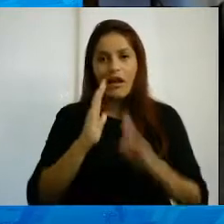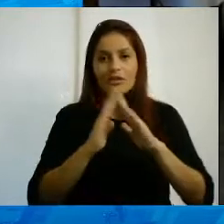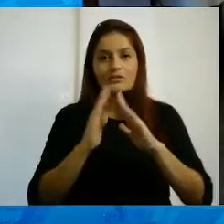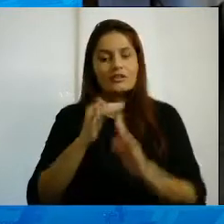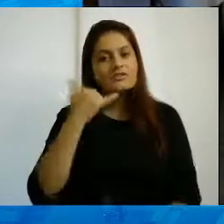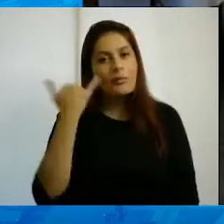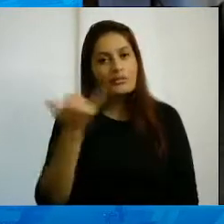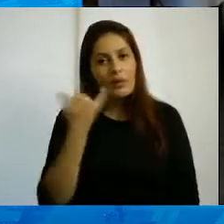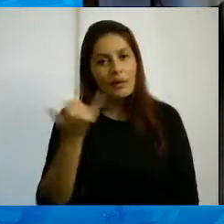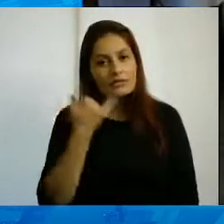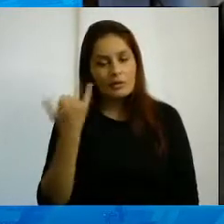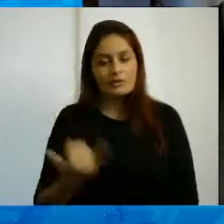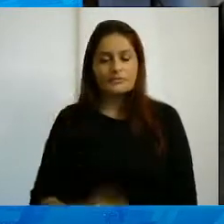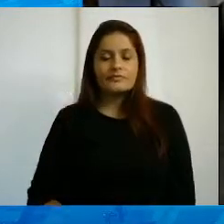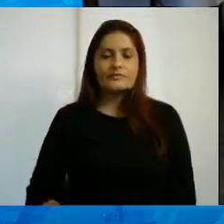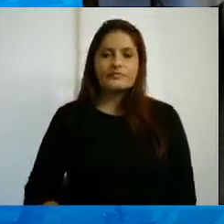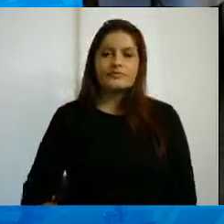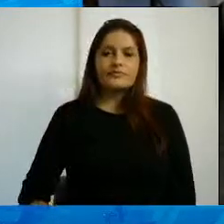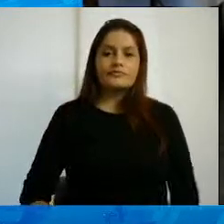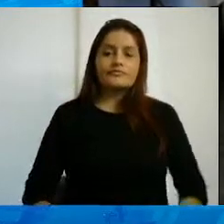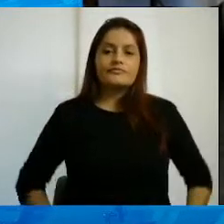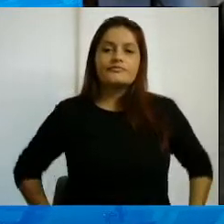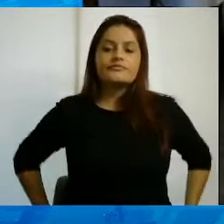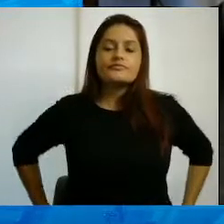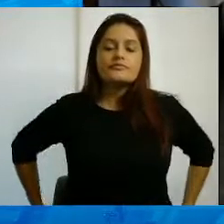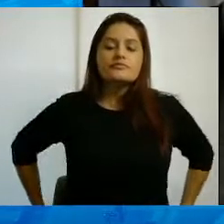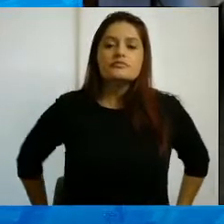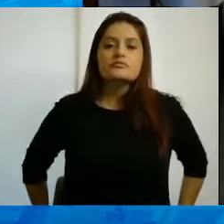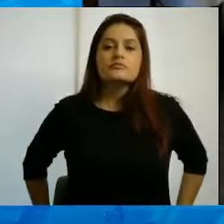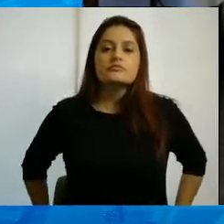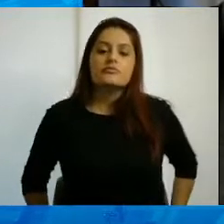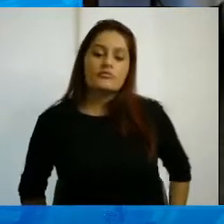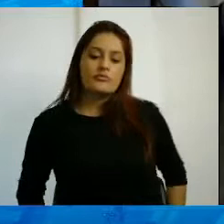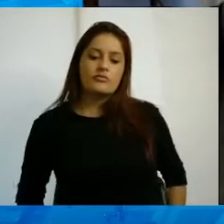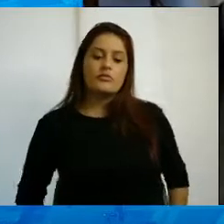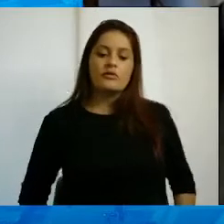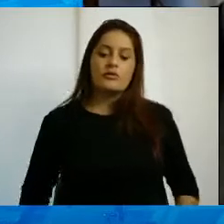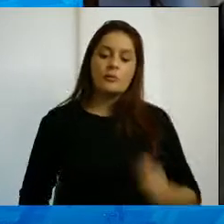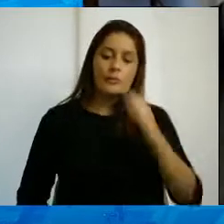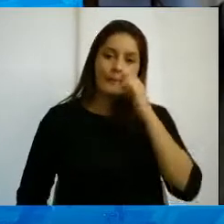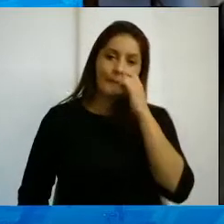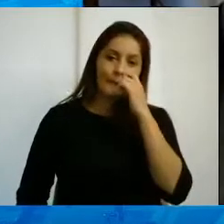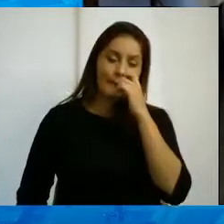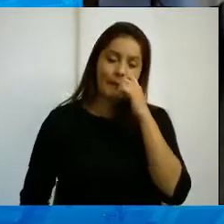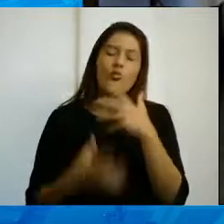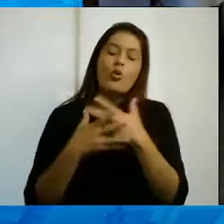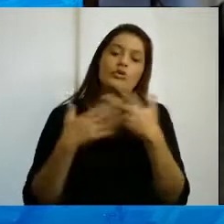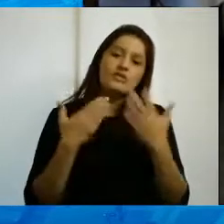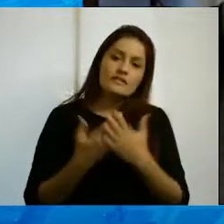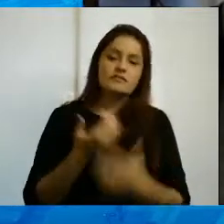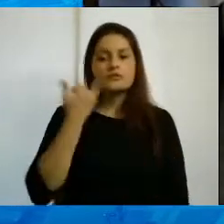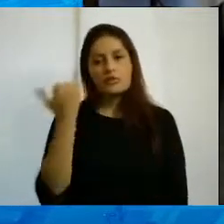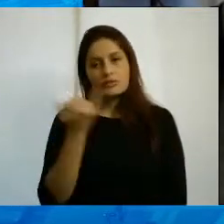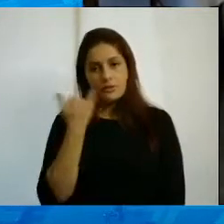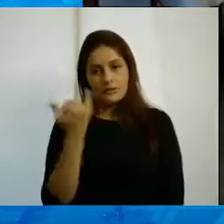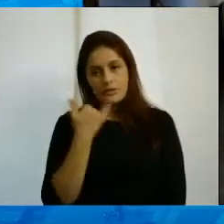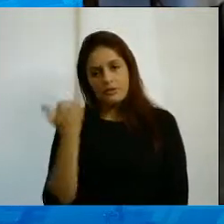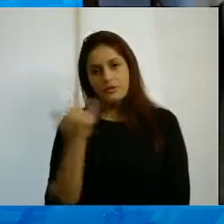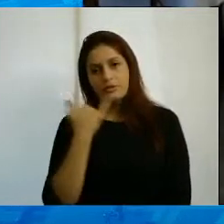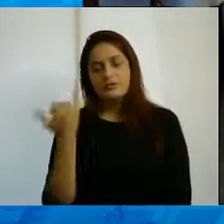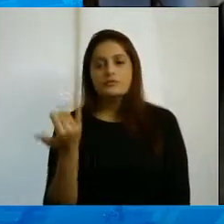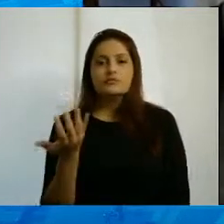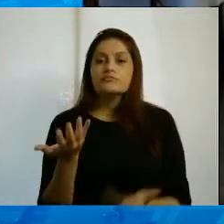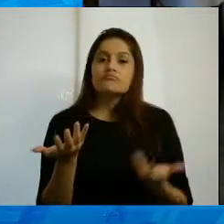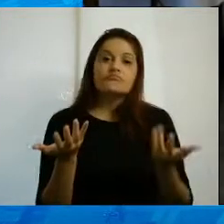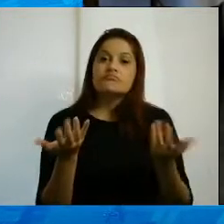reportando varios asuntos que tienen que ver en Carlos Avilés con Arza. Ya en reiteradas ocasiones se llamó y